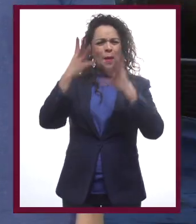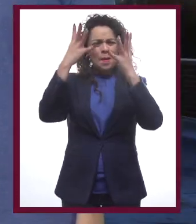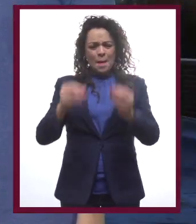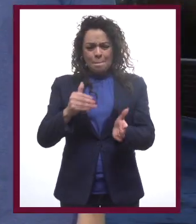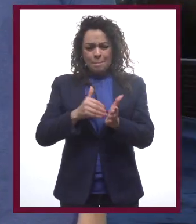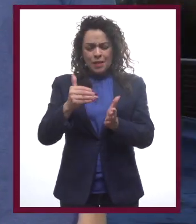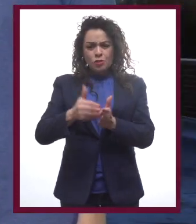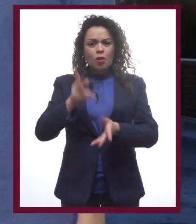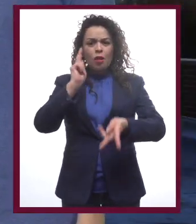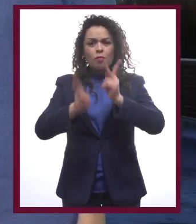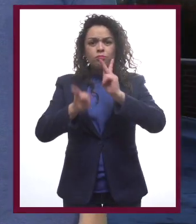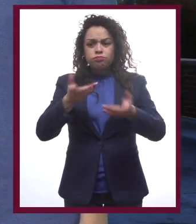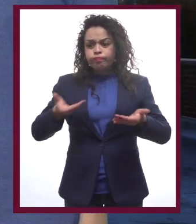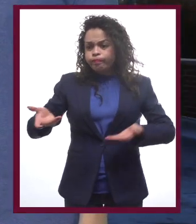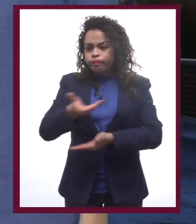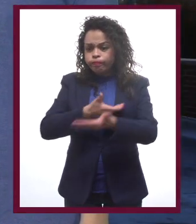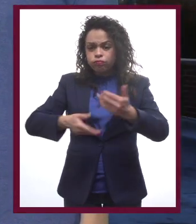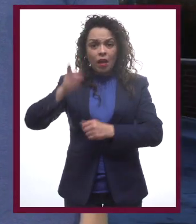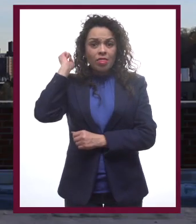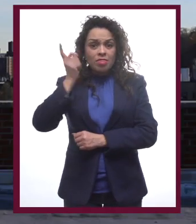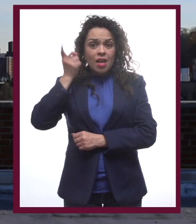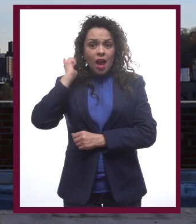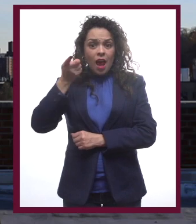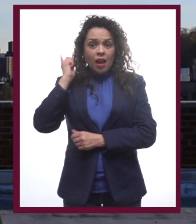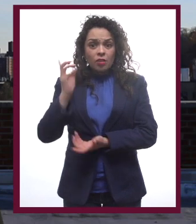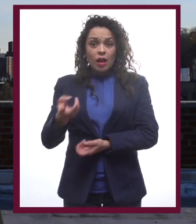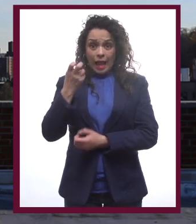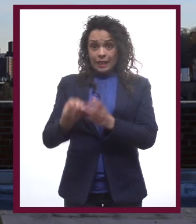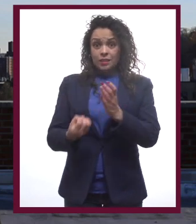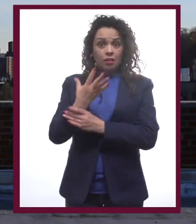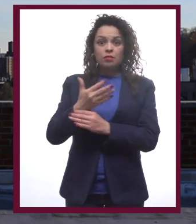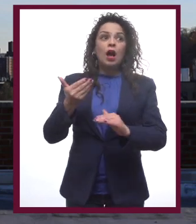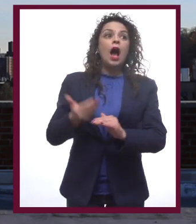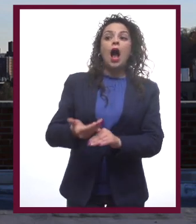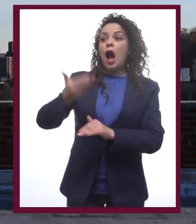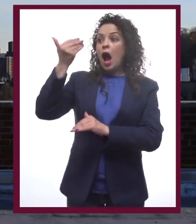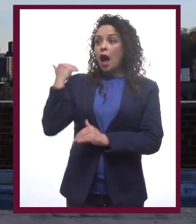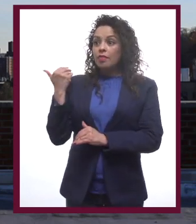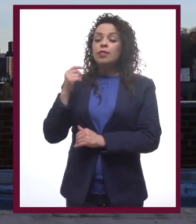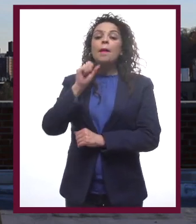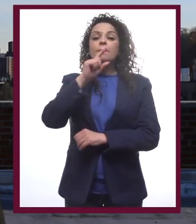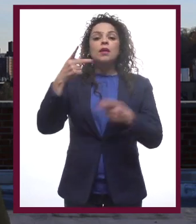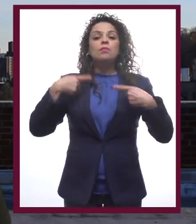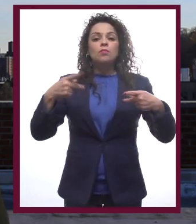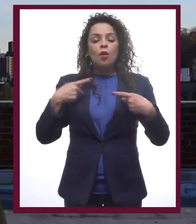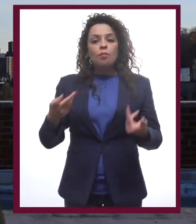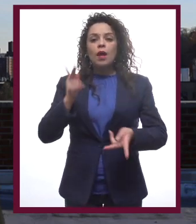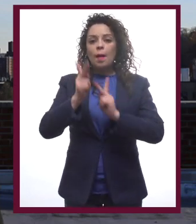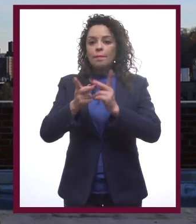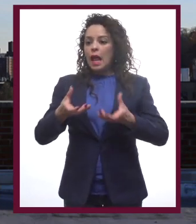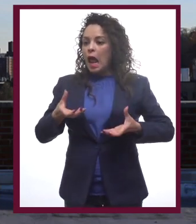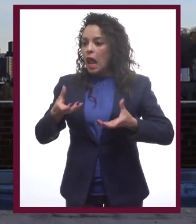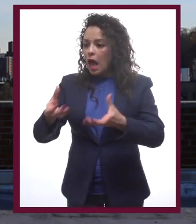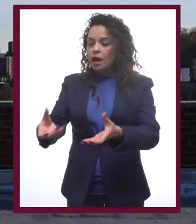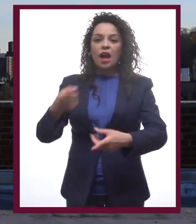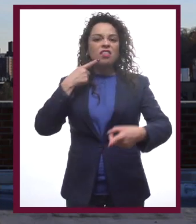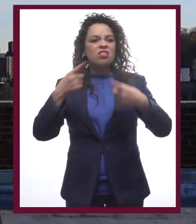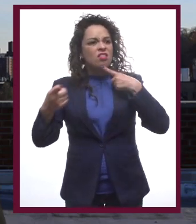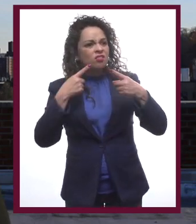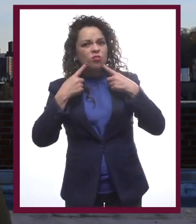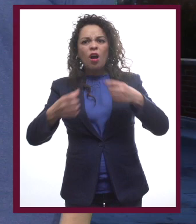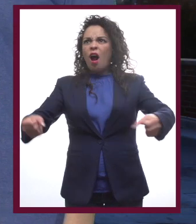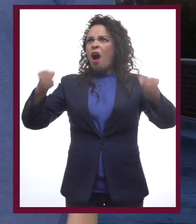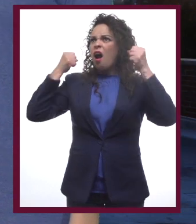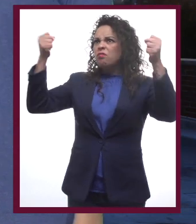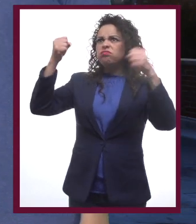suceden millones de conversaciones diariamente. Esto no es nuevo. Antes de las redes sociales, la gente también platicaba en las calles, se juntaba a